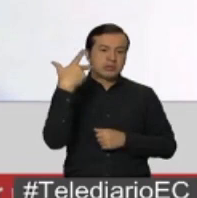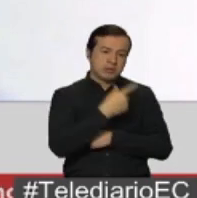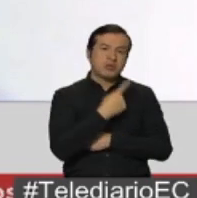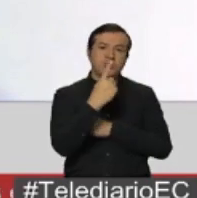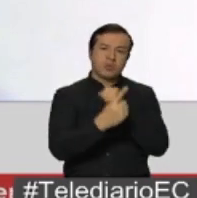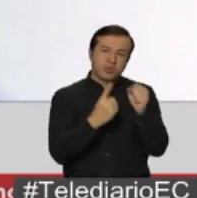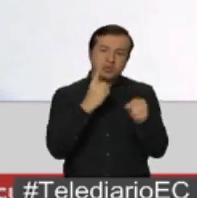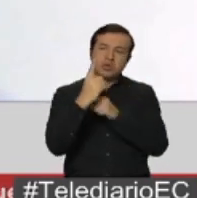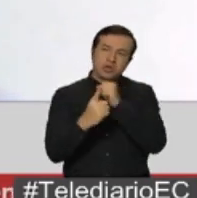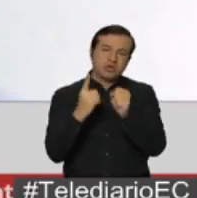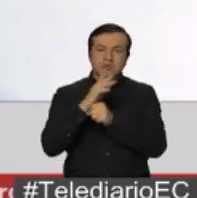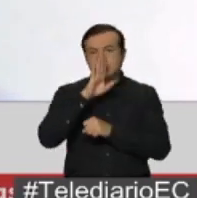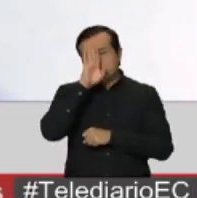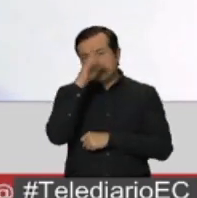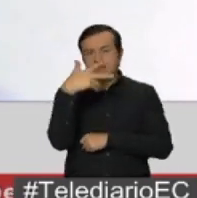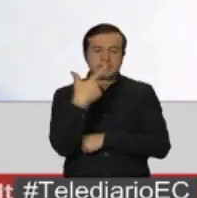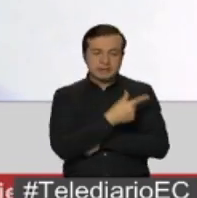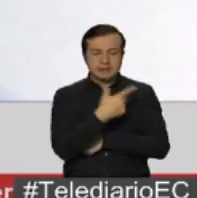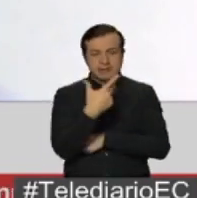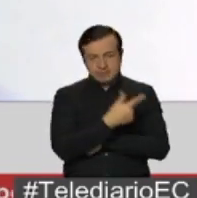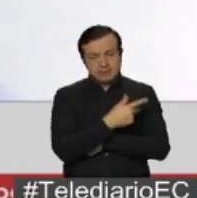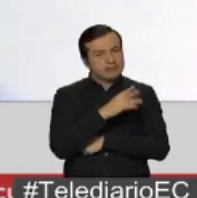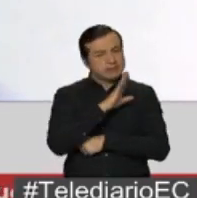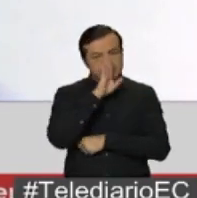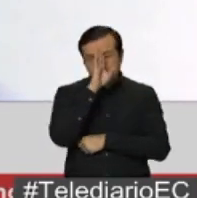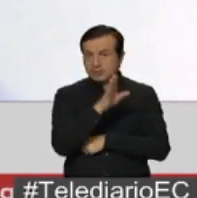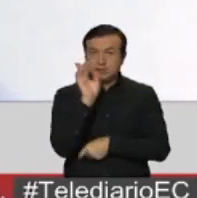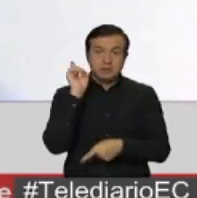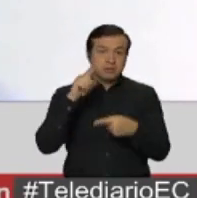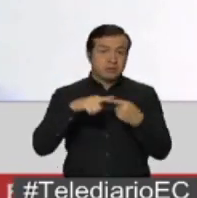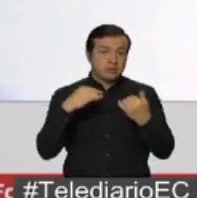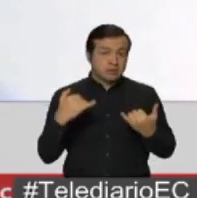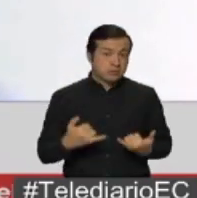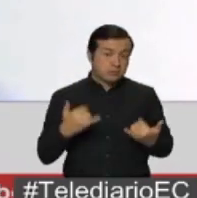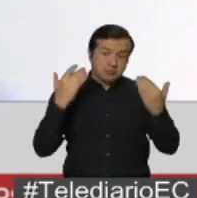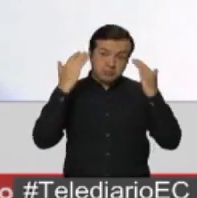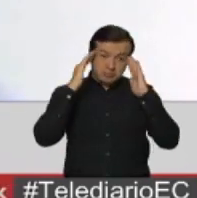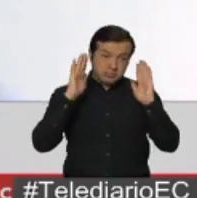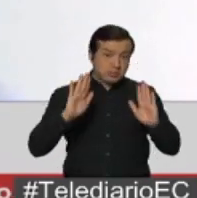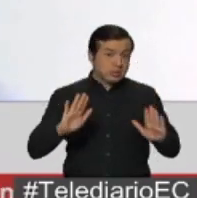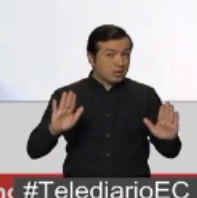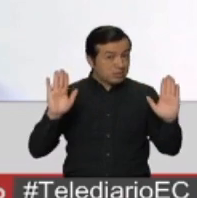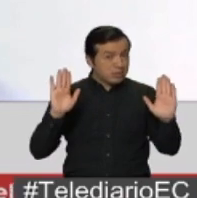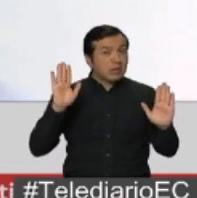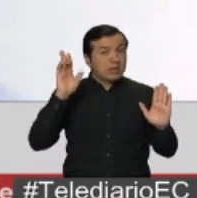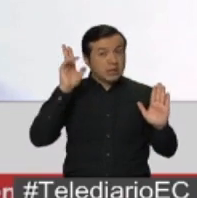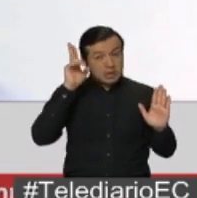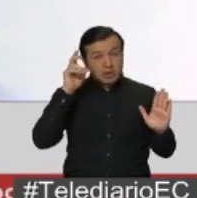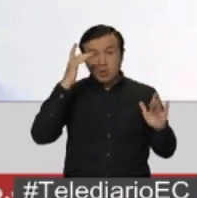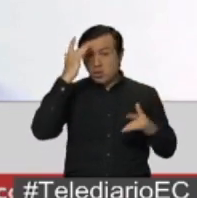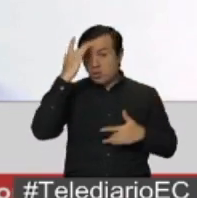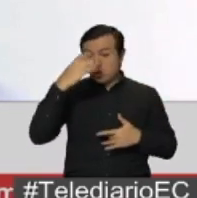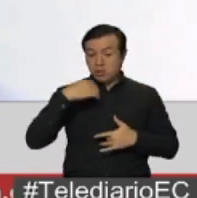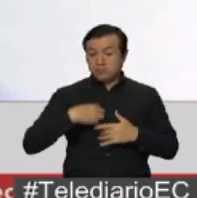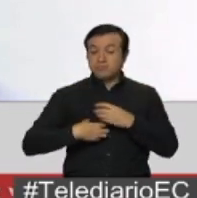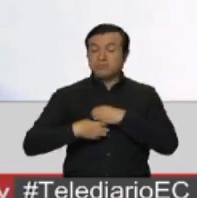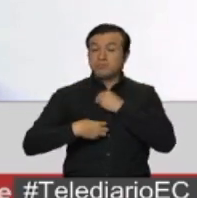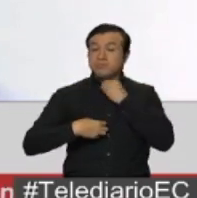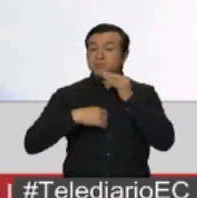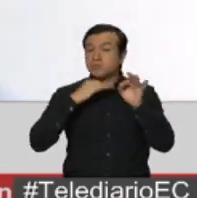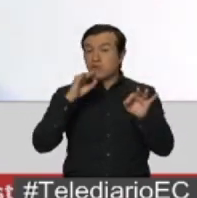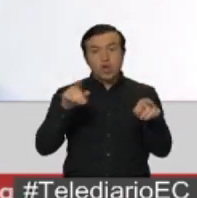cada año y todo entonces todavía no es 100% seguro pero lo más probable es que este virus tenga un comportamiento